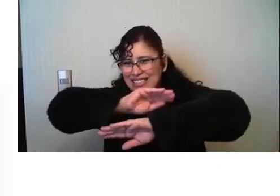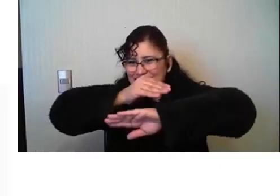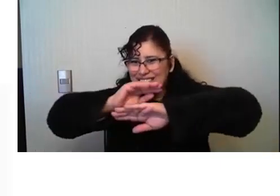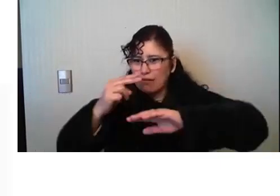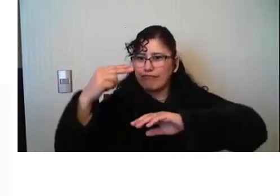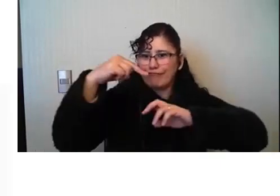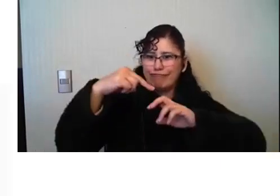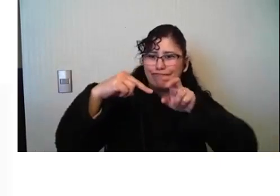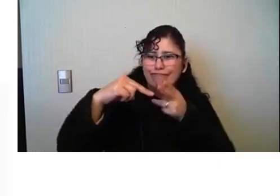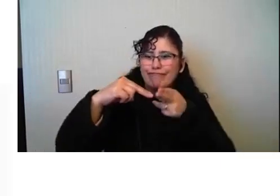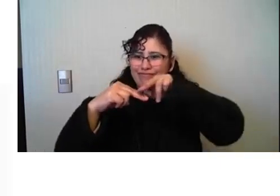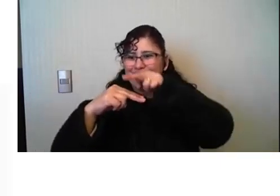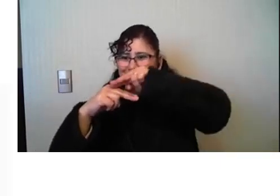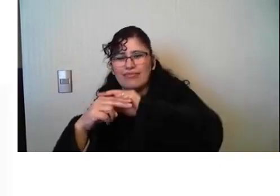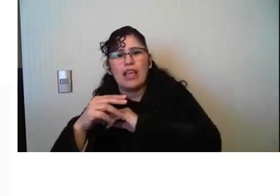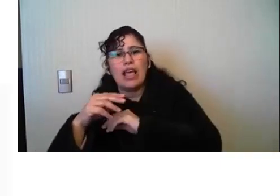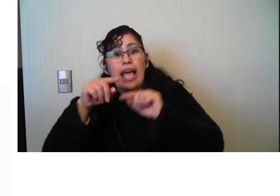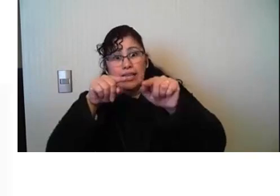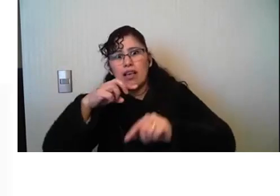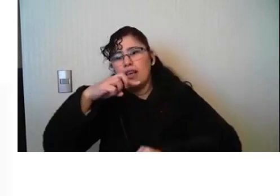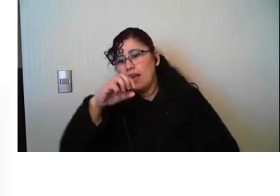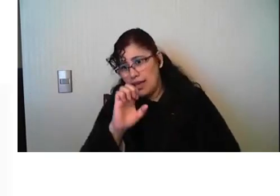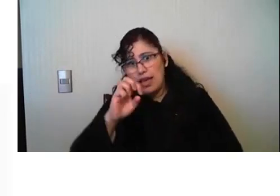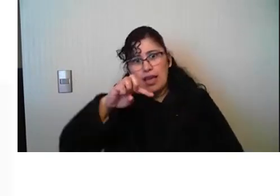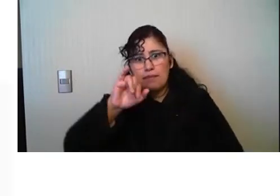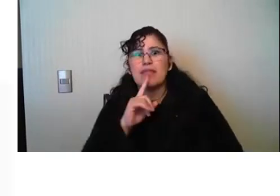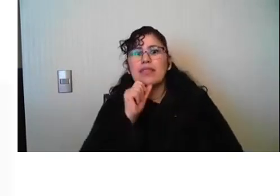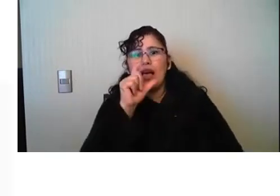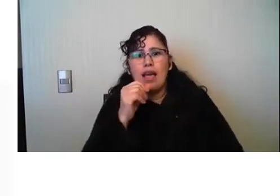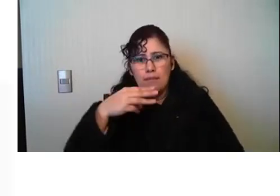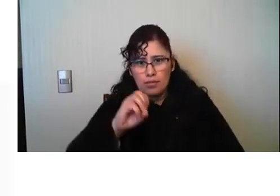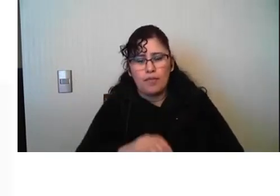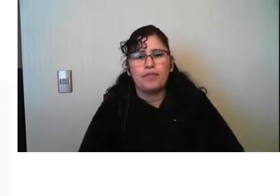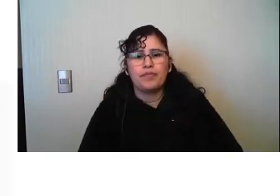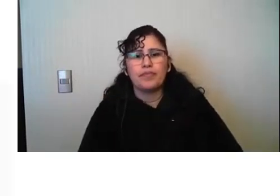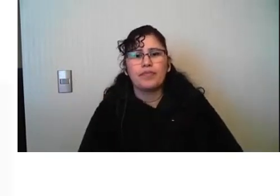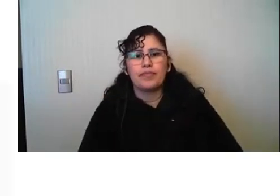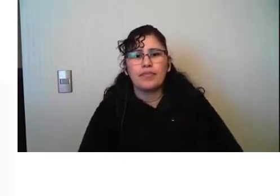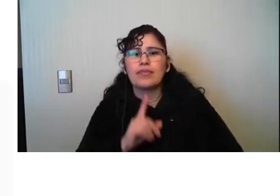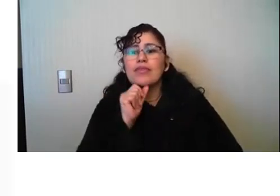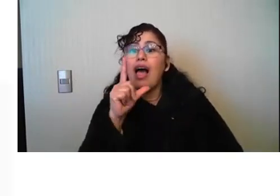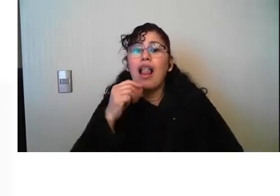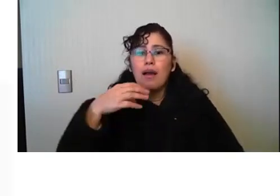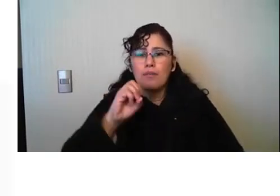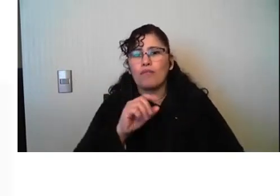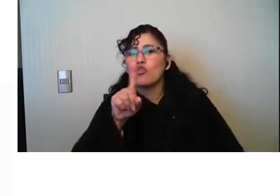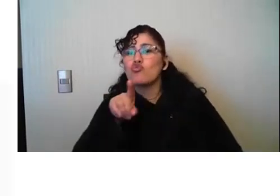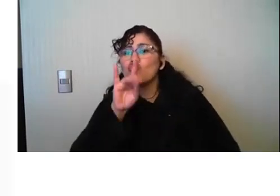del tálamo. Por tanto, esto es epitálamo. Epitálamo, tálamo, subtálamo e hipotálamo.